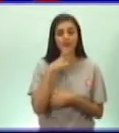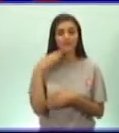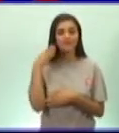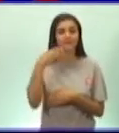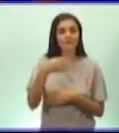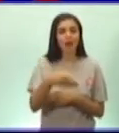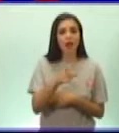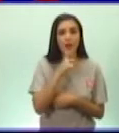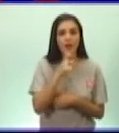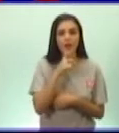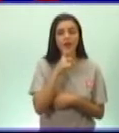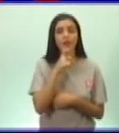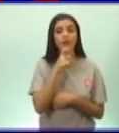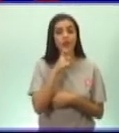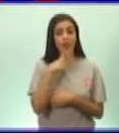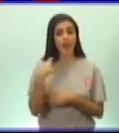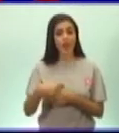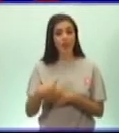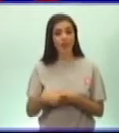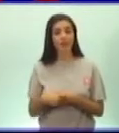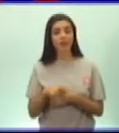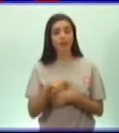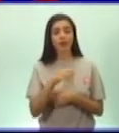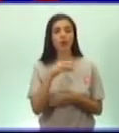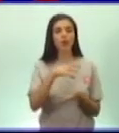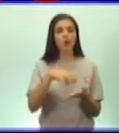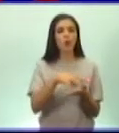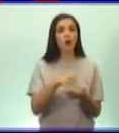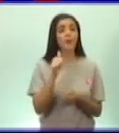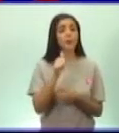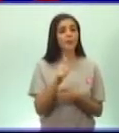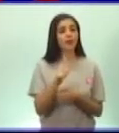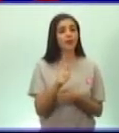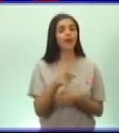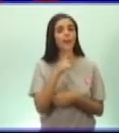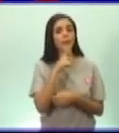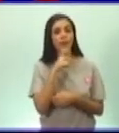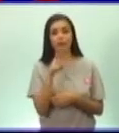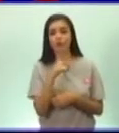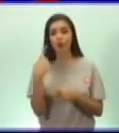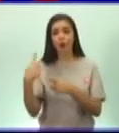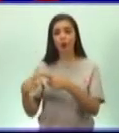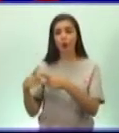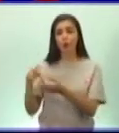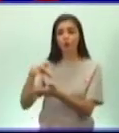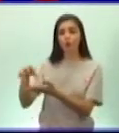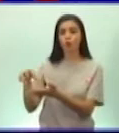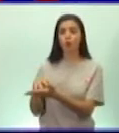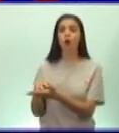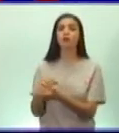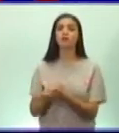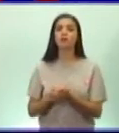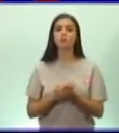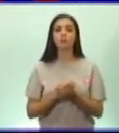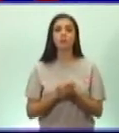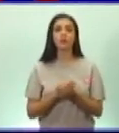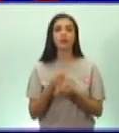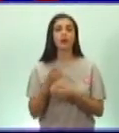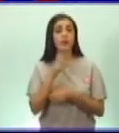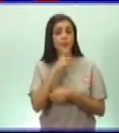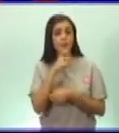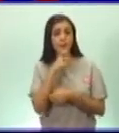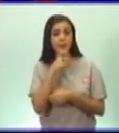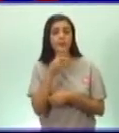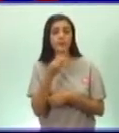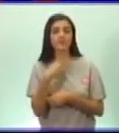lugares adecuados, porque la orina tiene sustancias que son perjudiciales y pueden